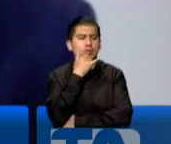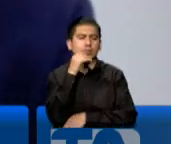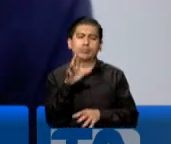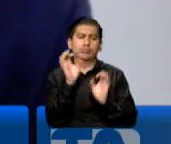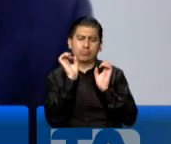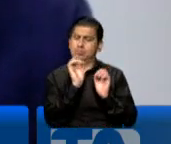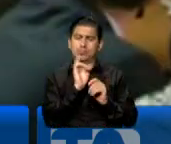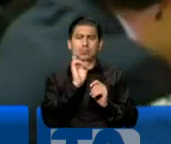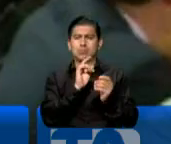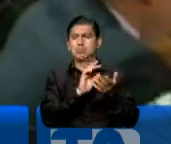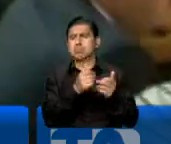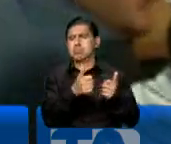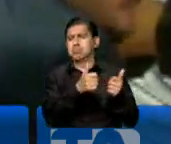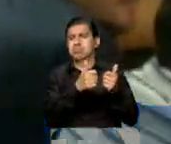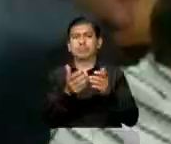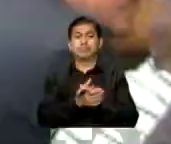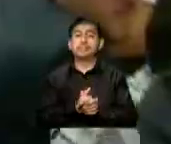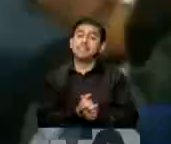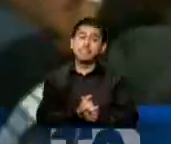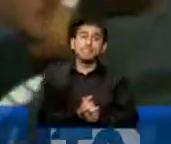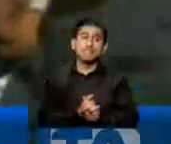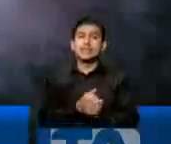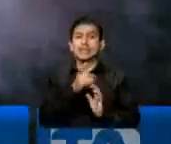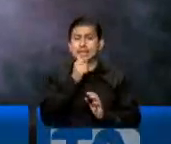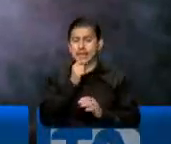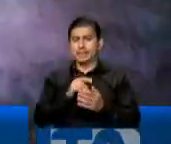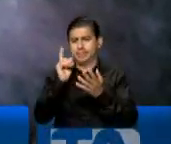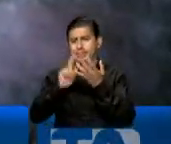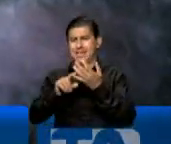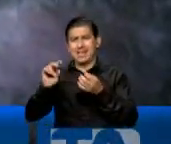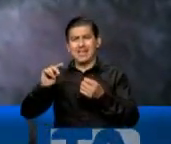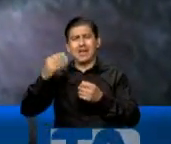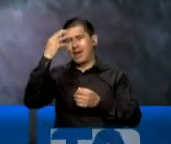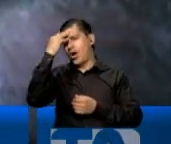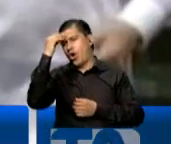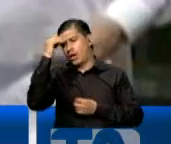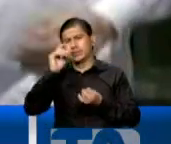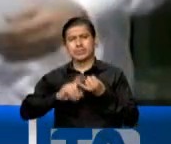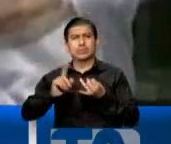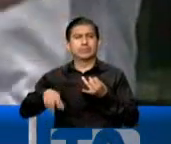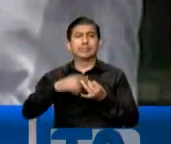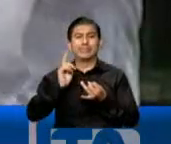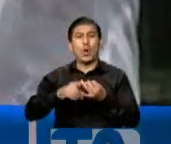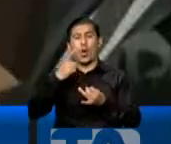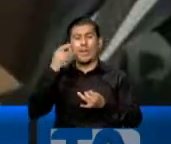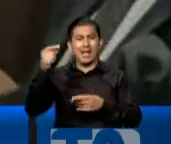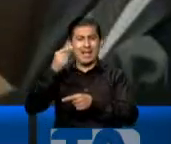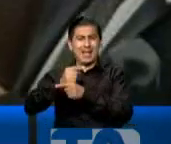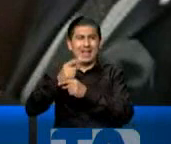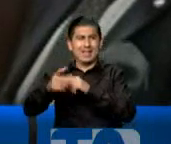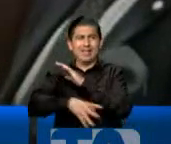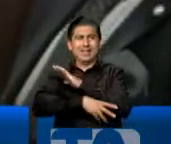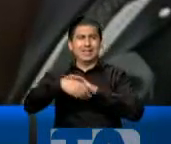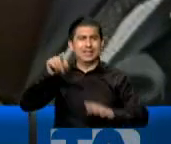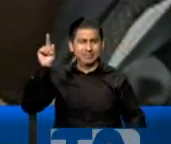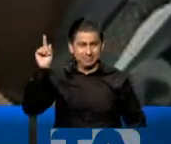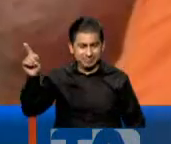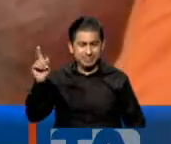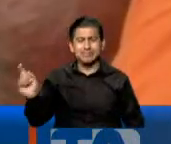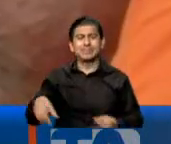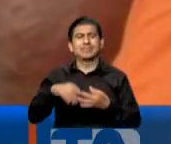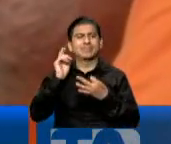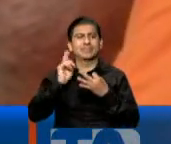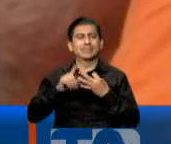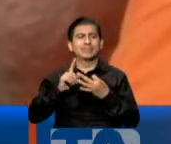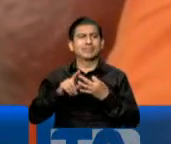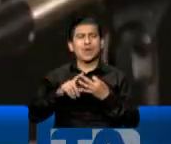óptimo para que se resuelva en justicia. En este caso están procesados el ex vicepresidente Jorge Glass, el exgerente de Petroecuador Carlos Pareja